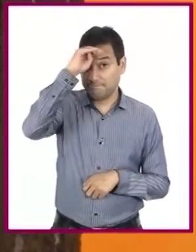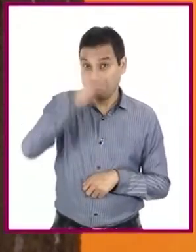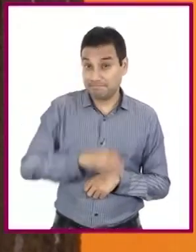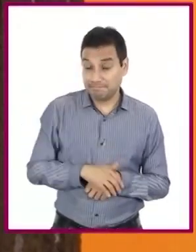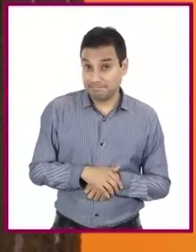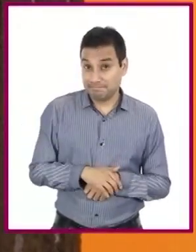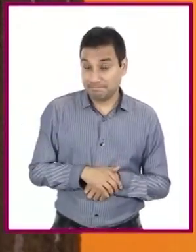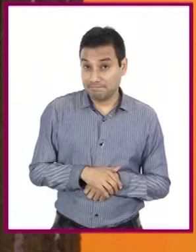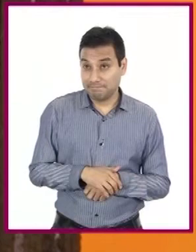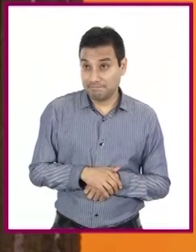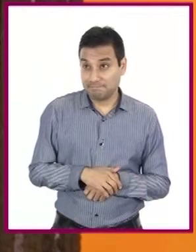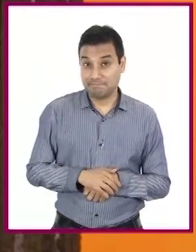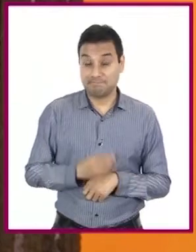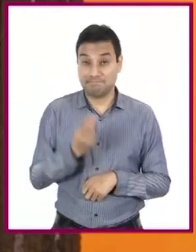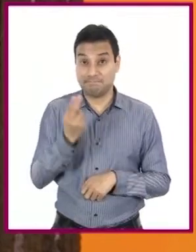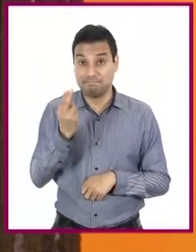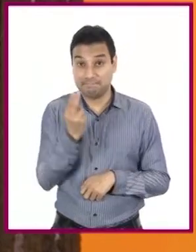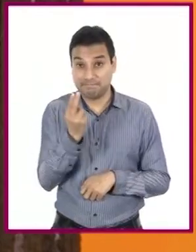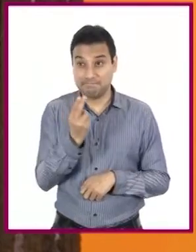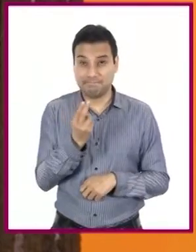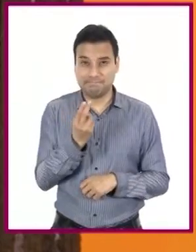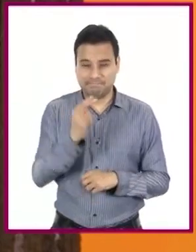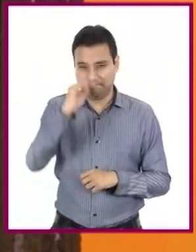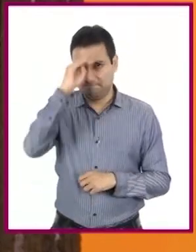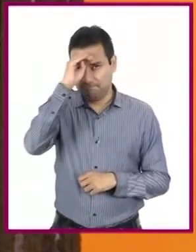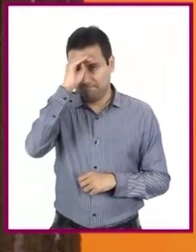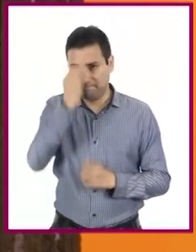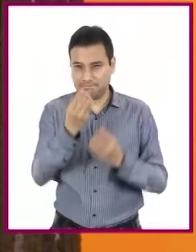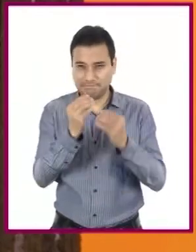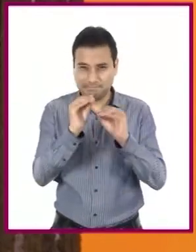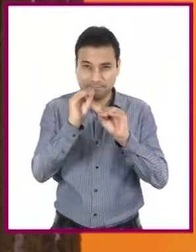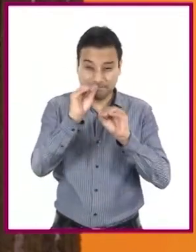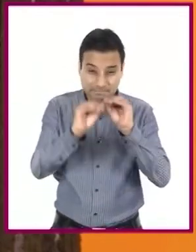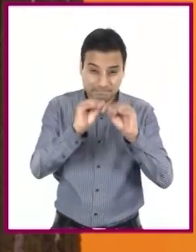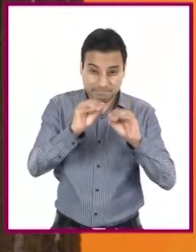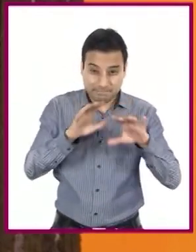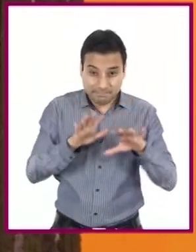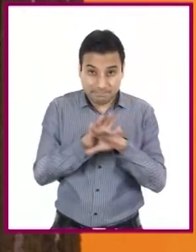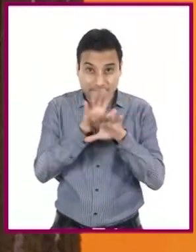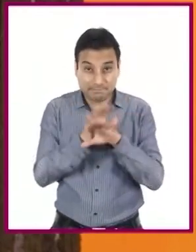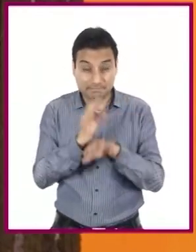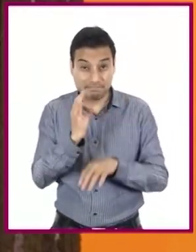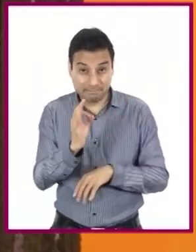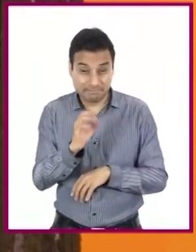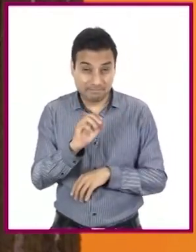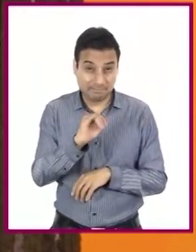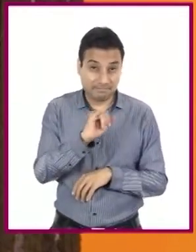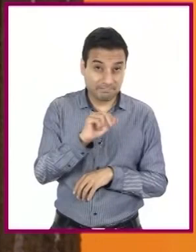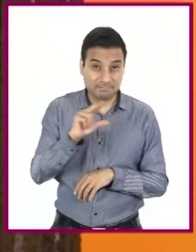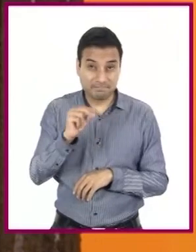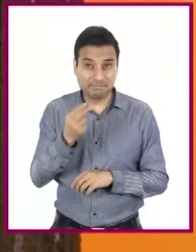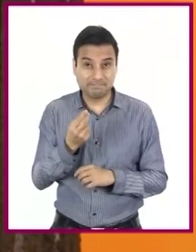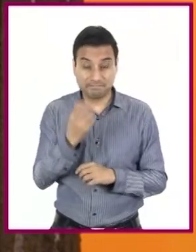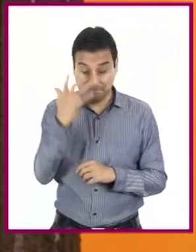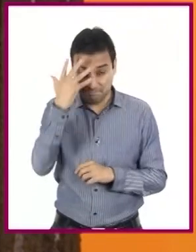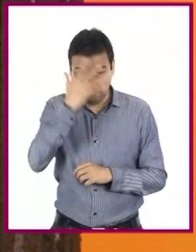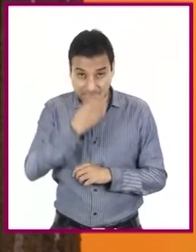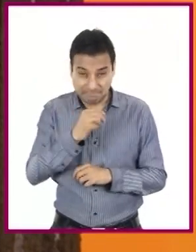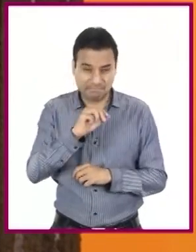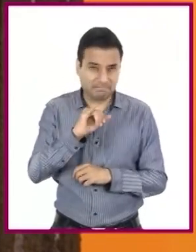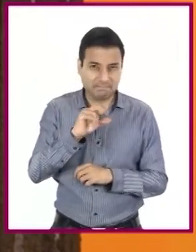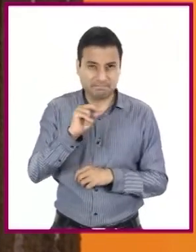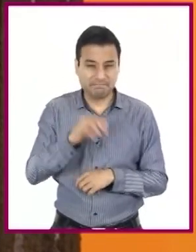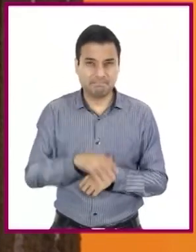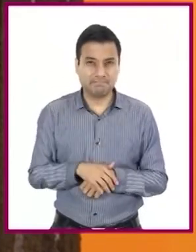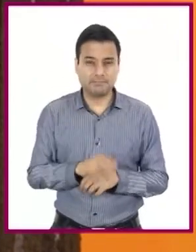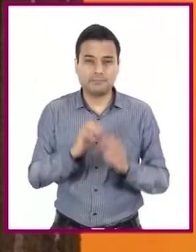evaluar si realmente funcionarían las remodelaciones que hemos hecho. Y que este espacio cobre vida. Por ejemplo,